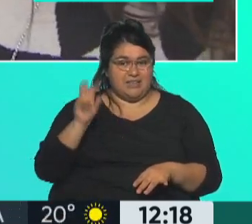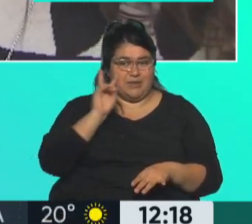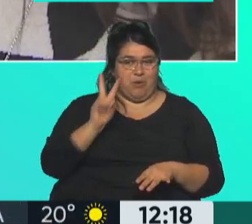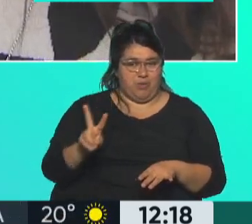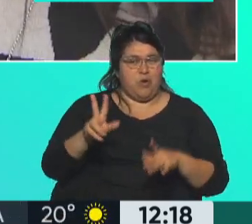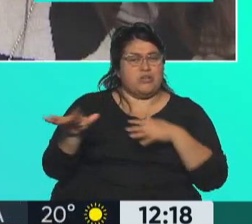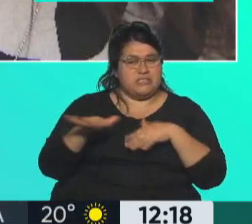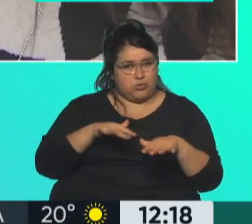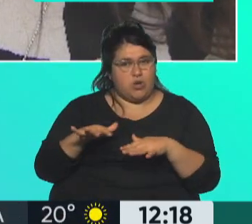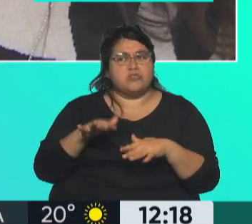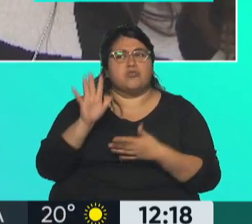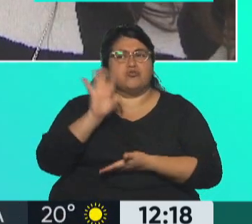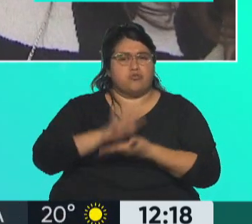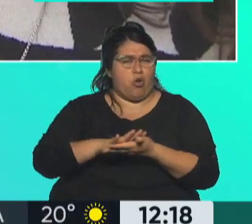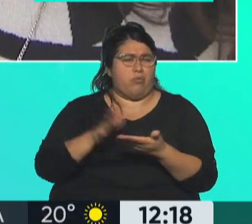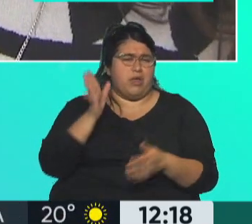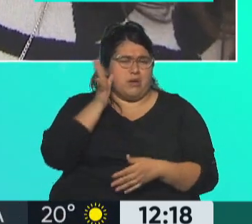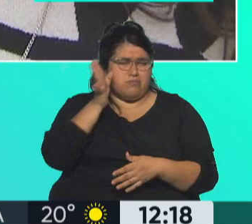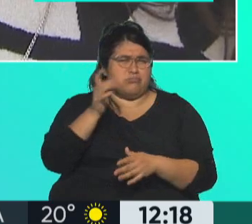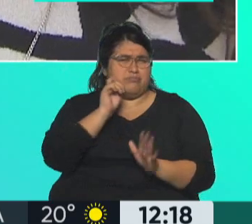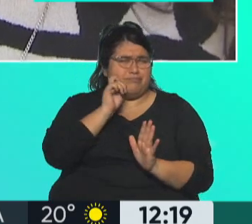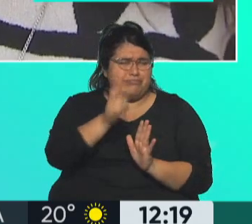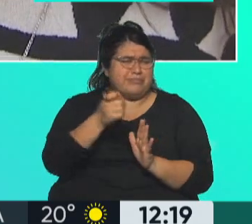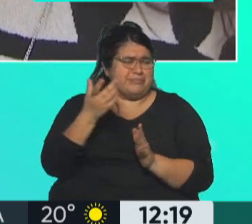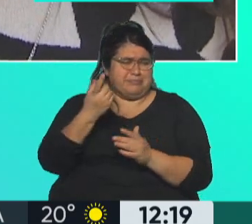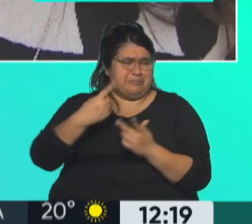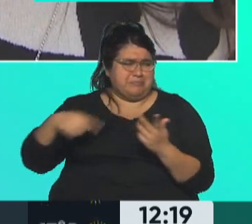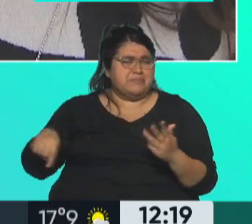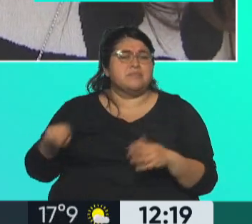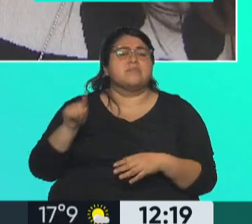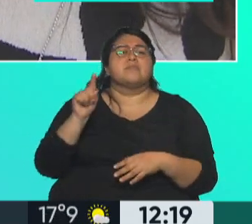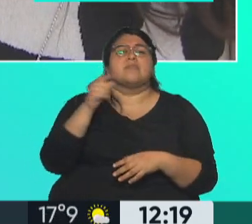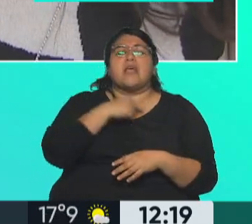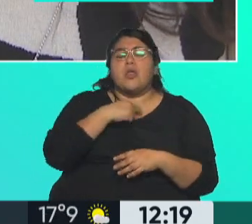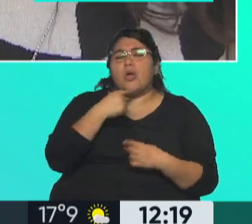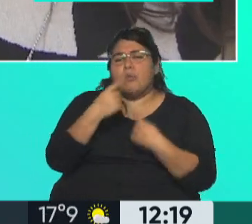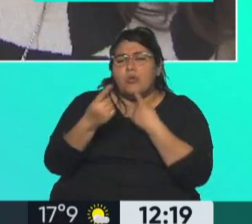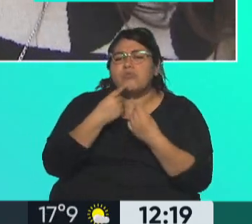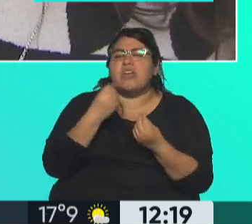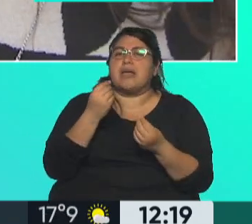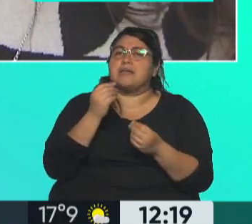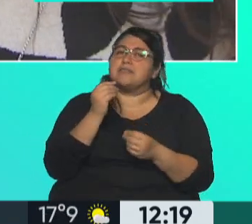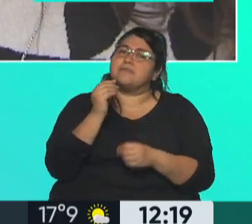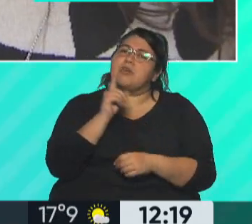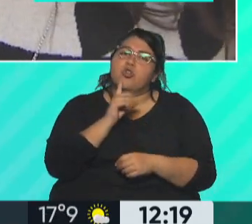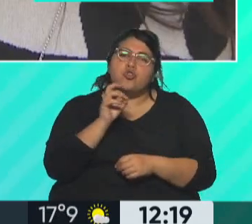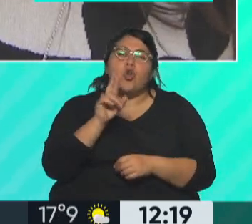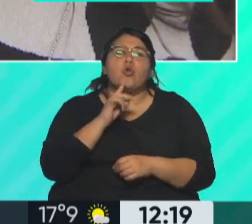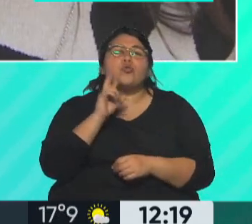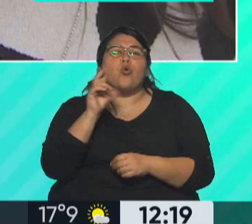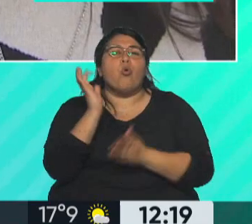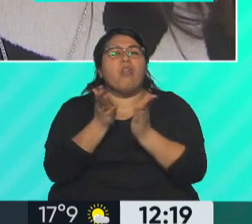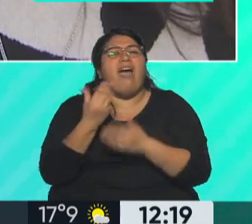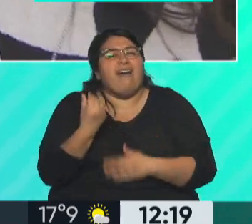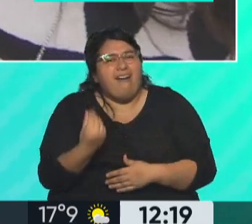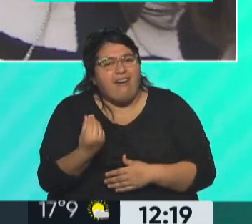cierto?, de atropello, pero me gustaría que empezáramos por saber qué es una tortura, por qué es importante que funcione